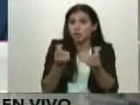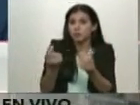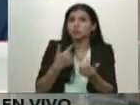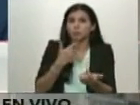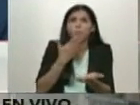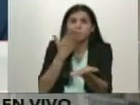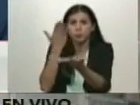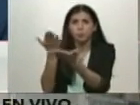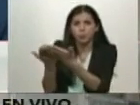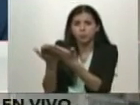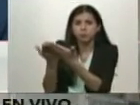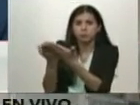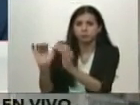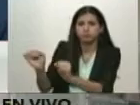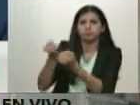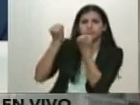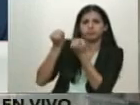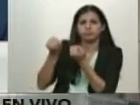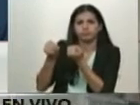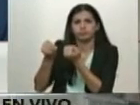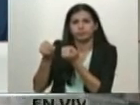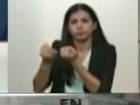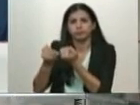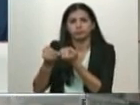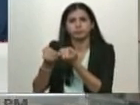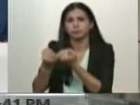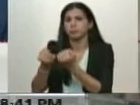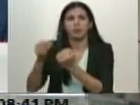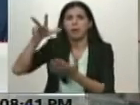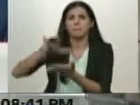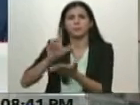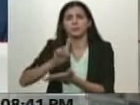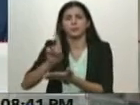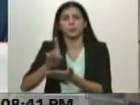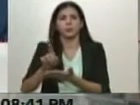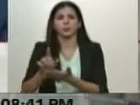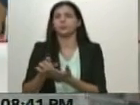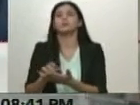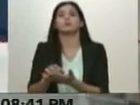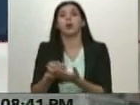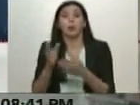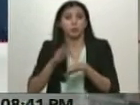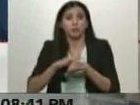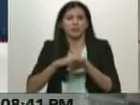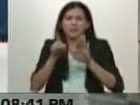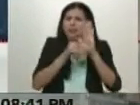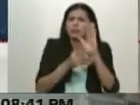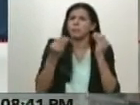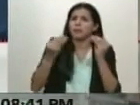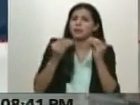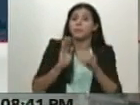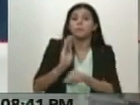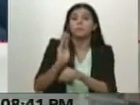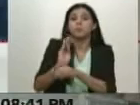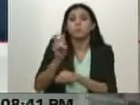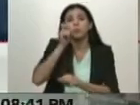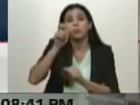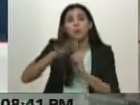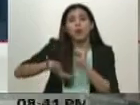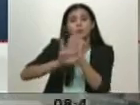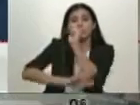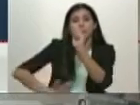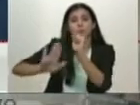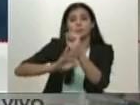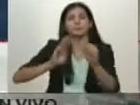que yo he lanzado como jefe de Estado para proteger al país, para proteger las misiones